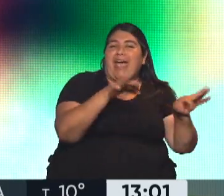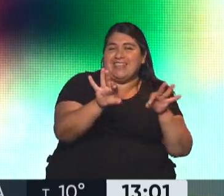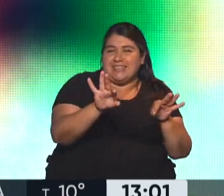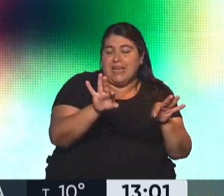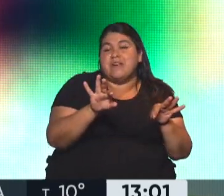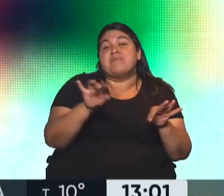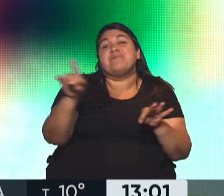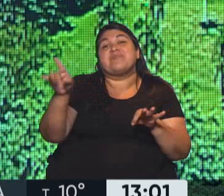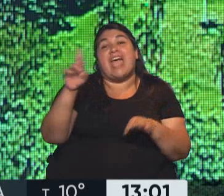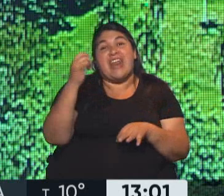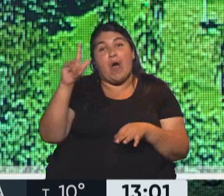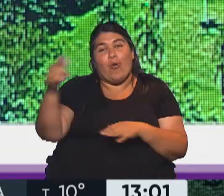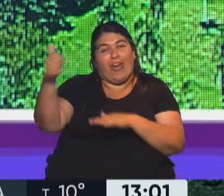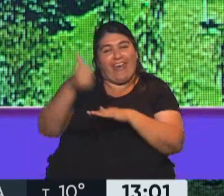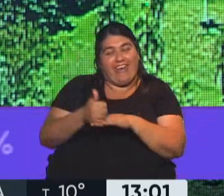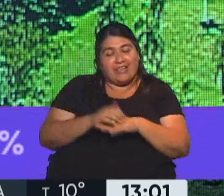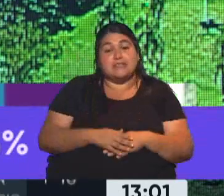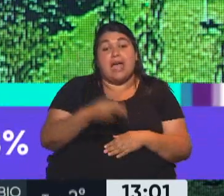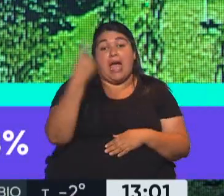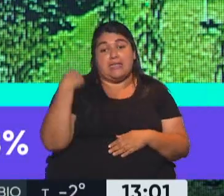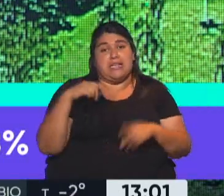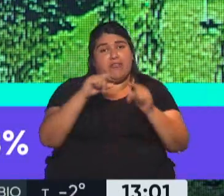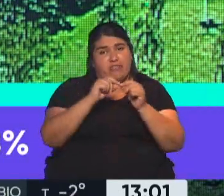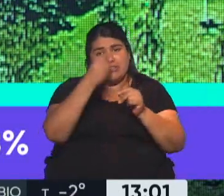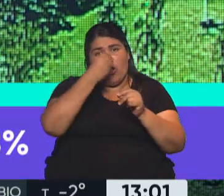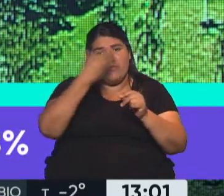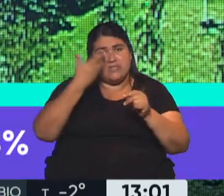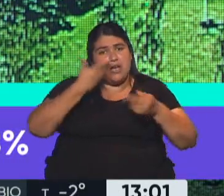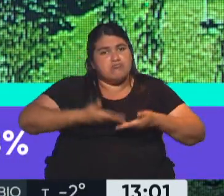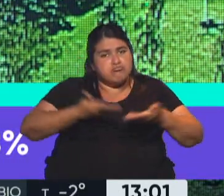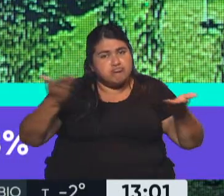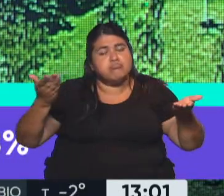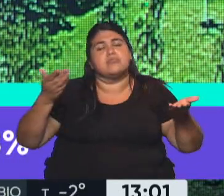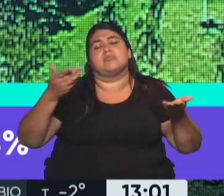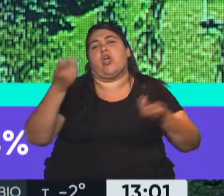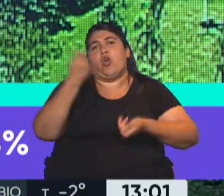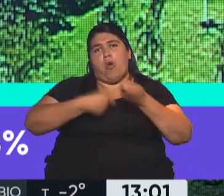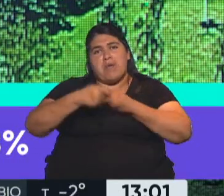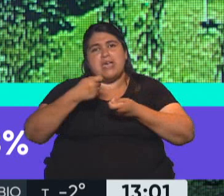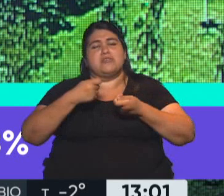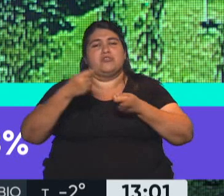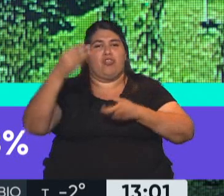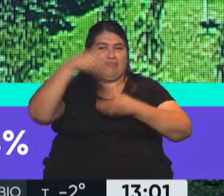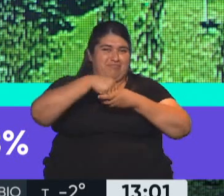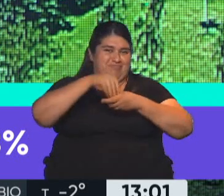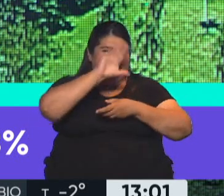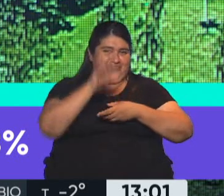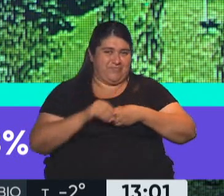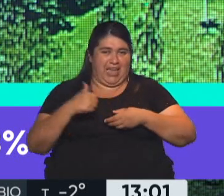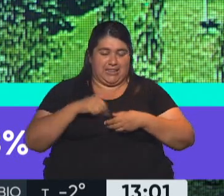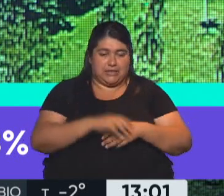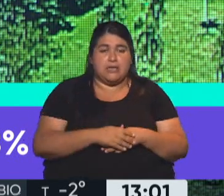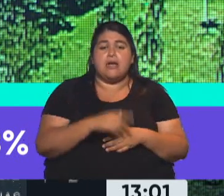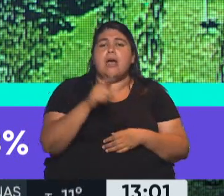Raúl de la Torre. Rulo. Exactamente, se conocieron ayer cifras oficiales del comercio interior del mes de